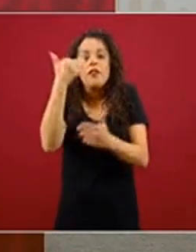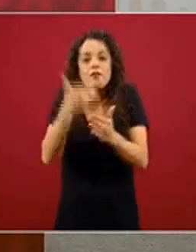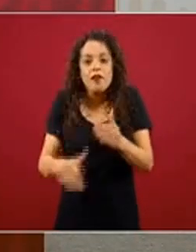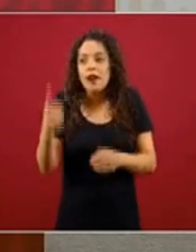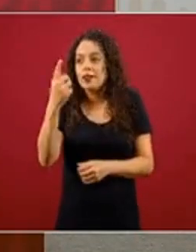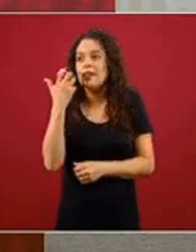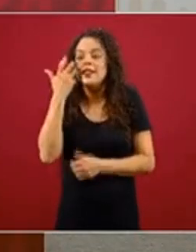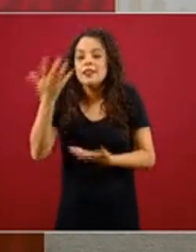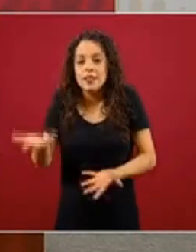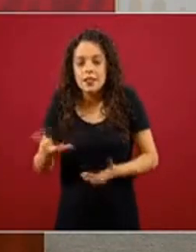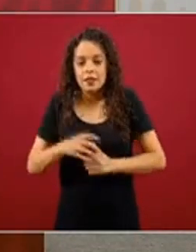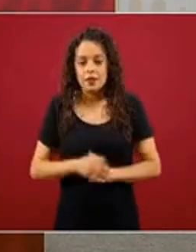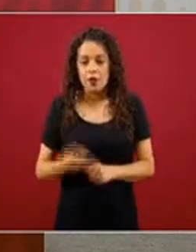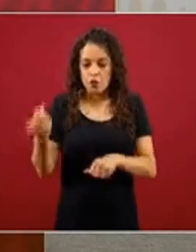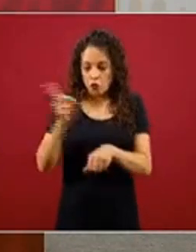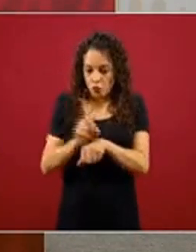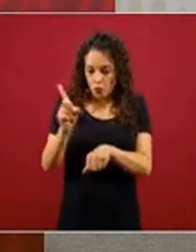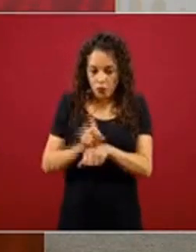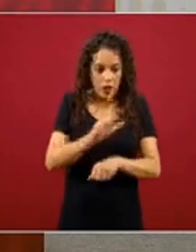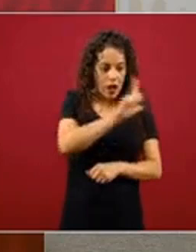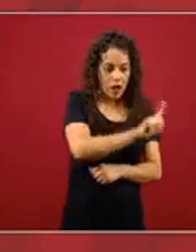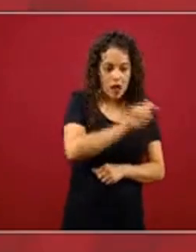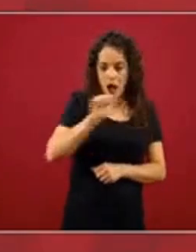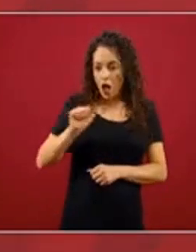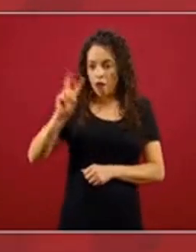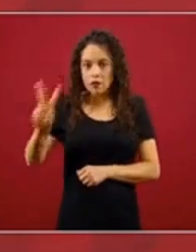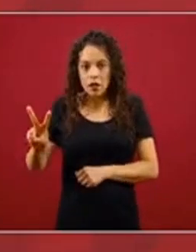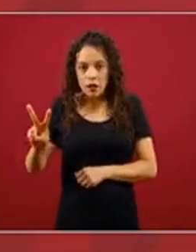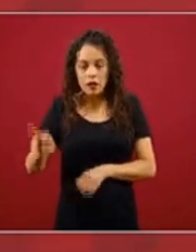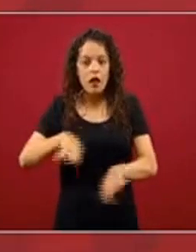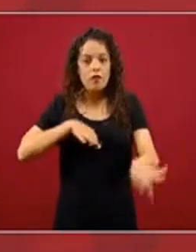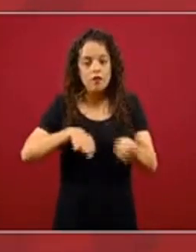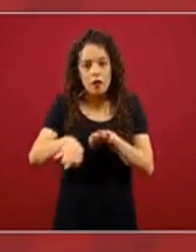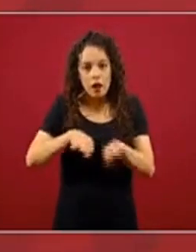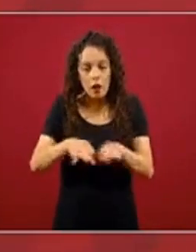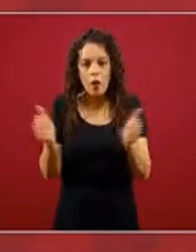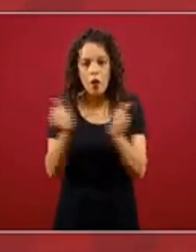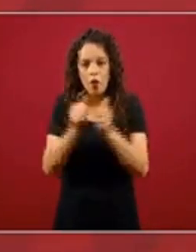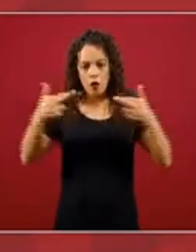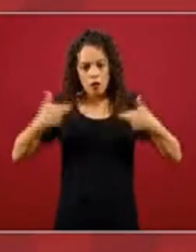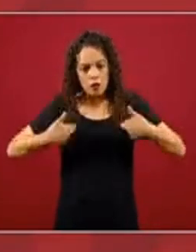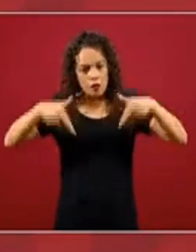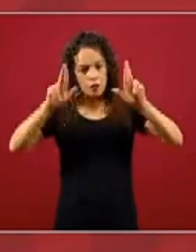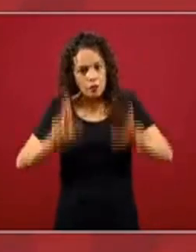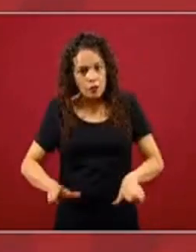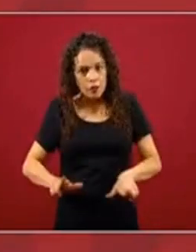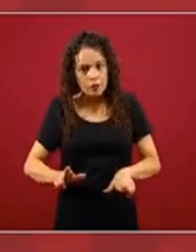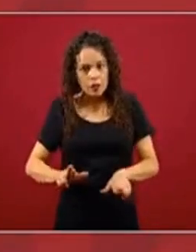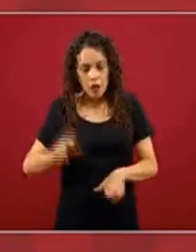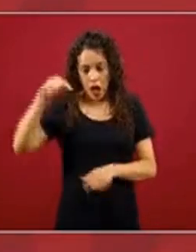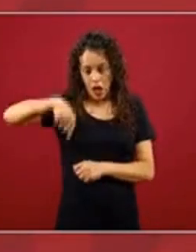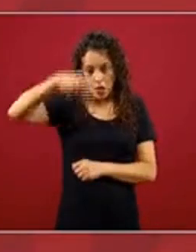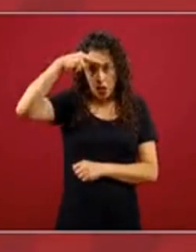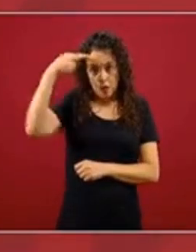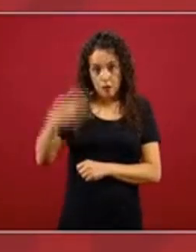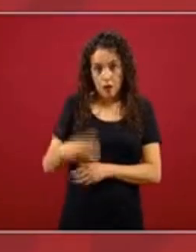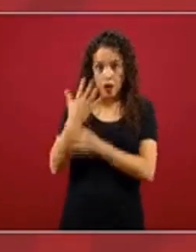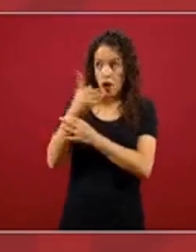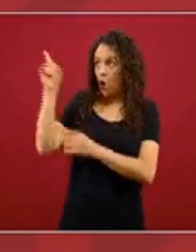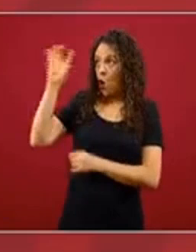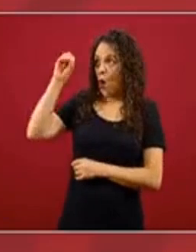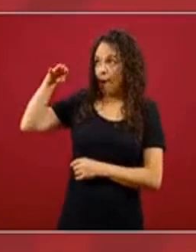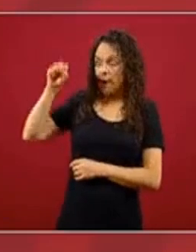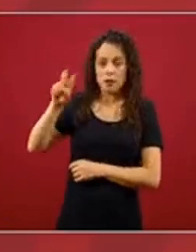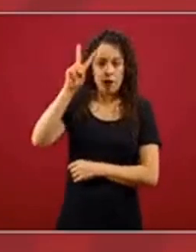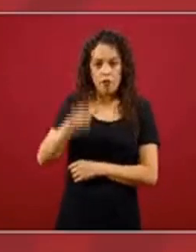días, literalmente de lunes a viernes, trabajamos con los representantes de la Organización Mundial de la Salud en México, unos colegas